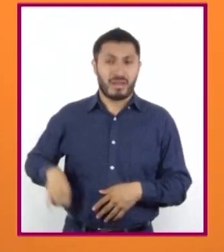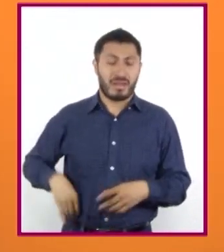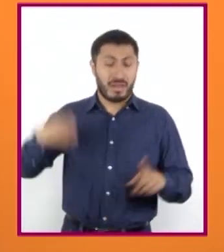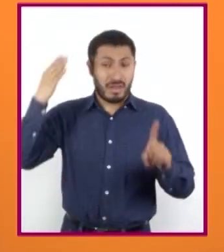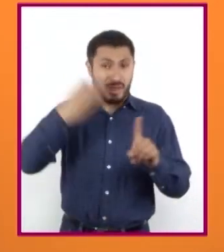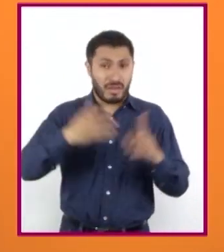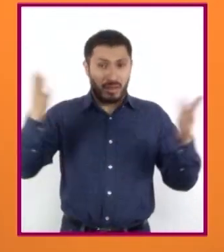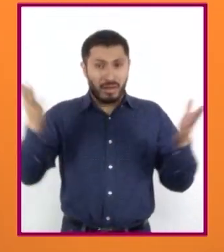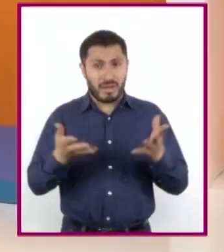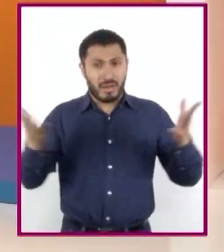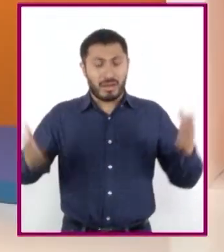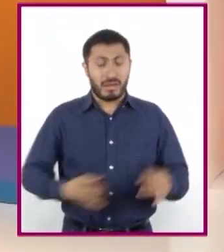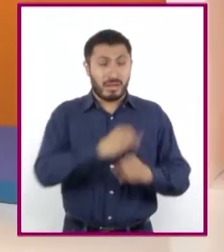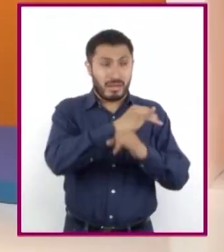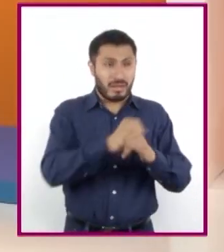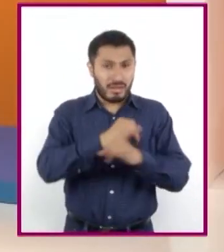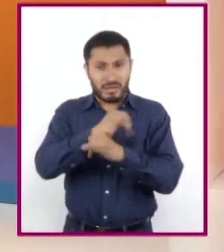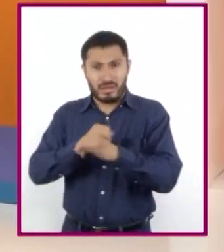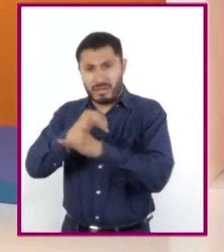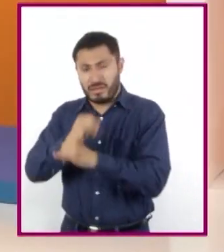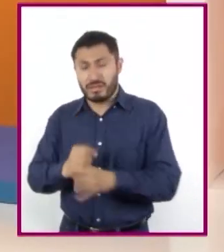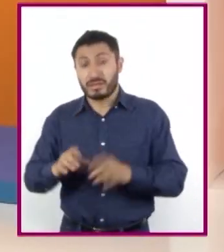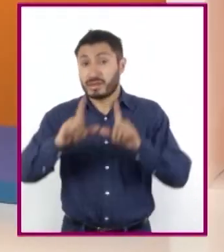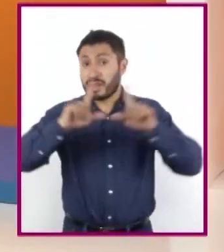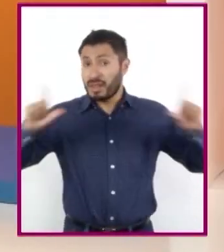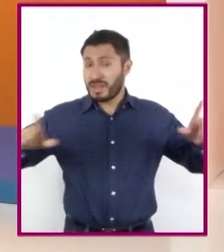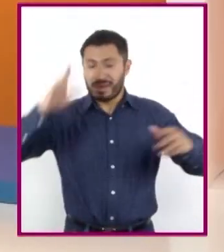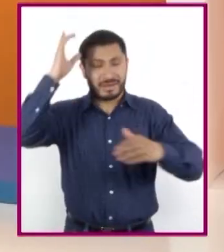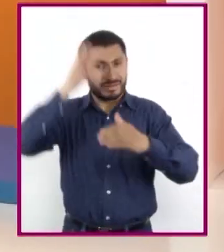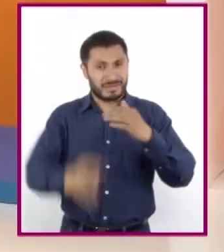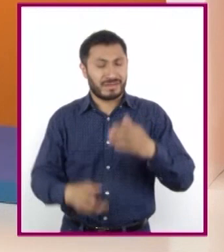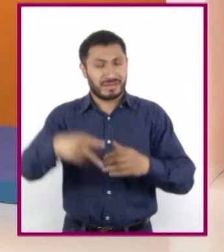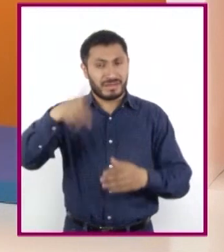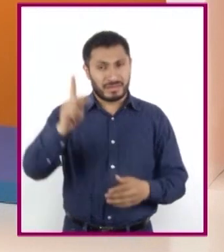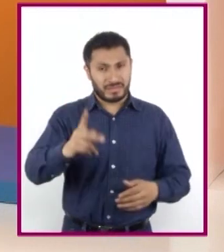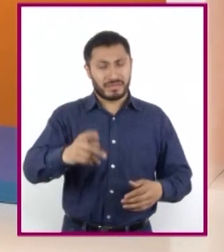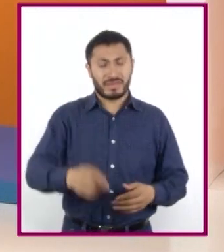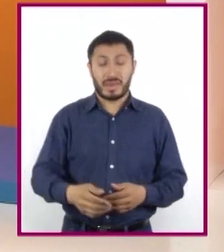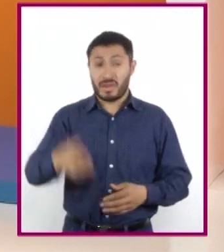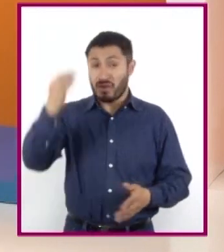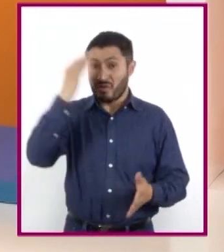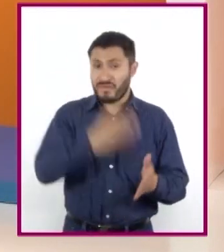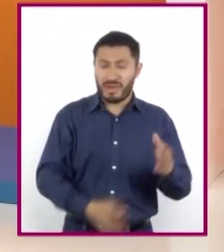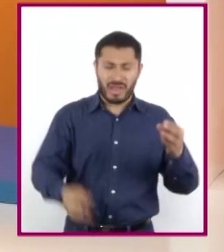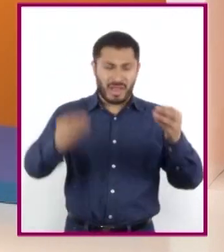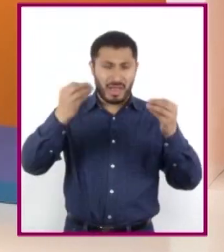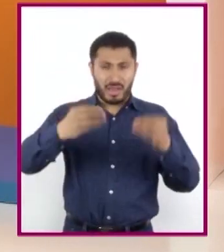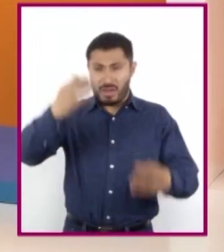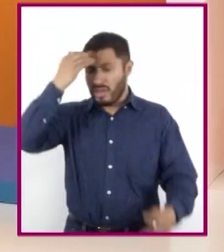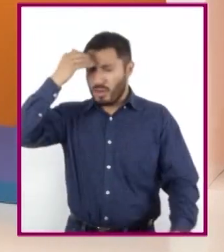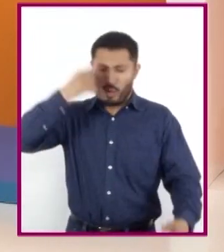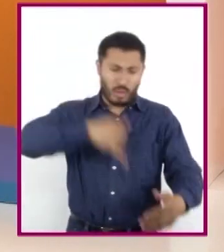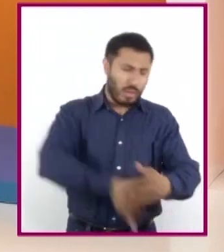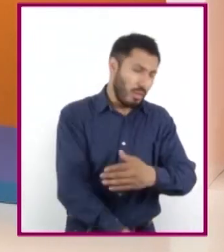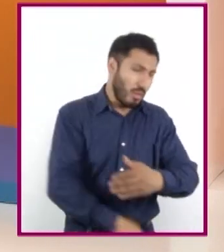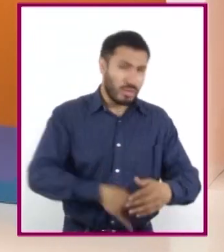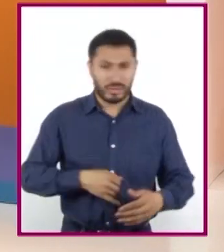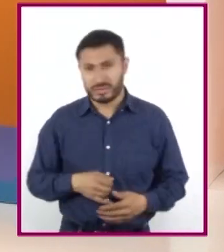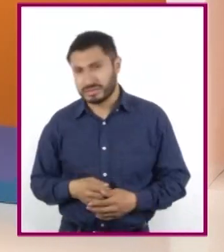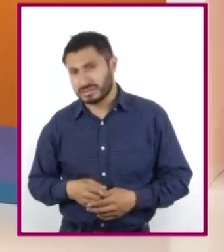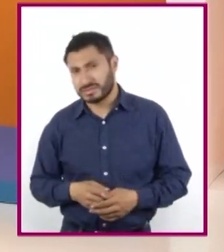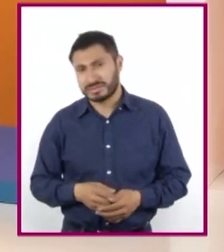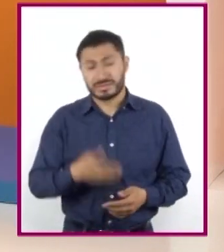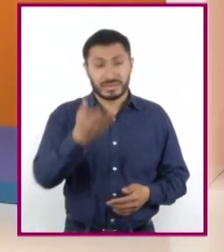su investigación. Listo, terminamos, pero aún nos queda mucho por explorar y descubrir.